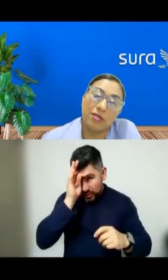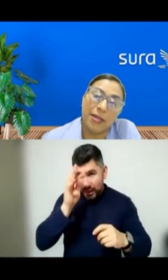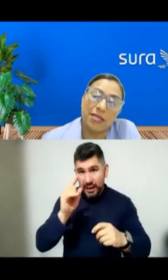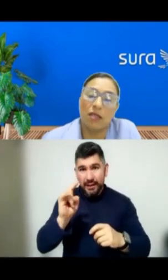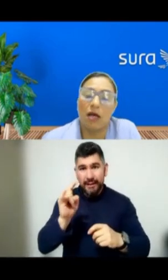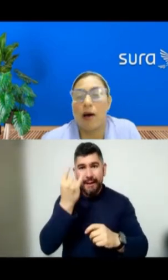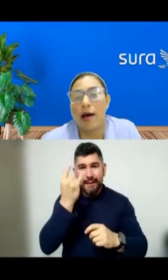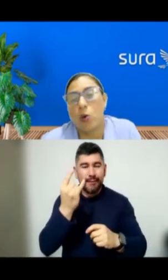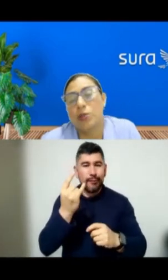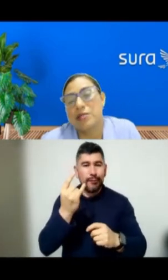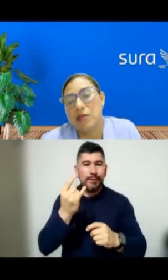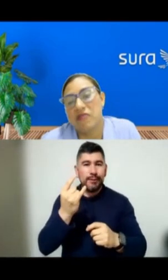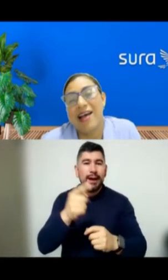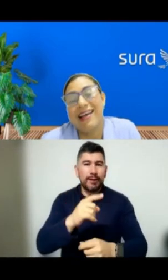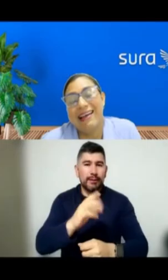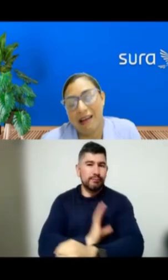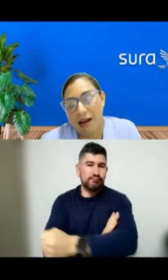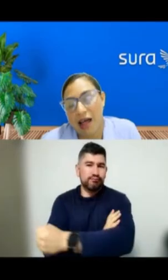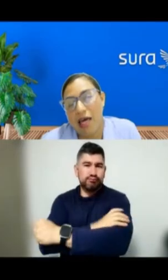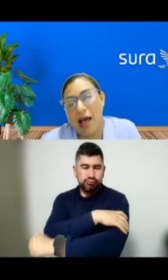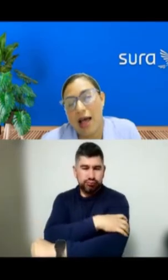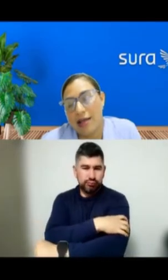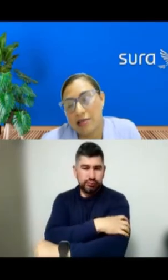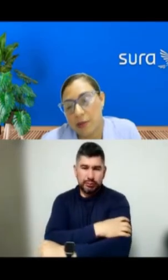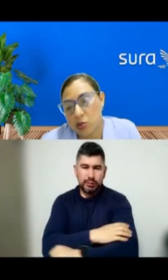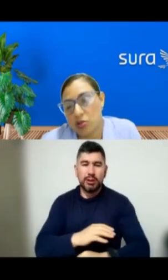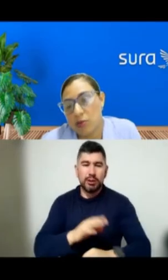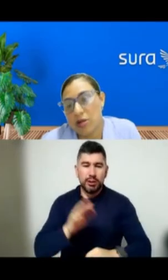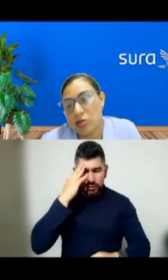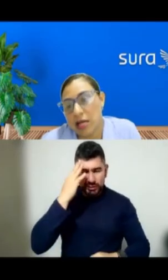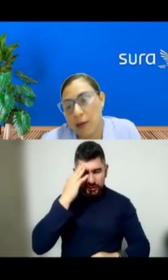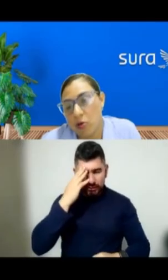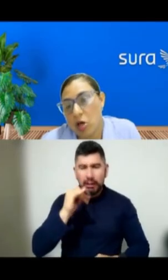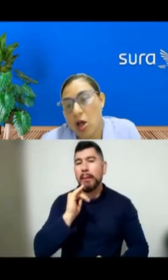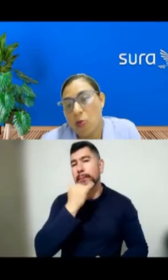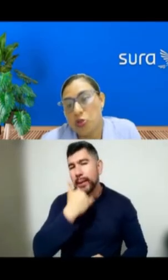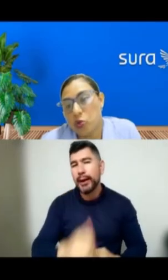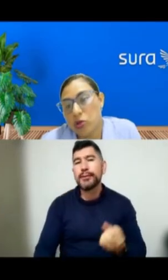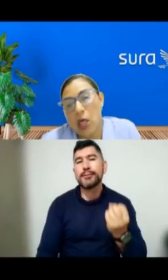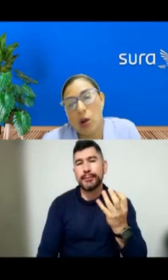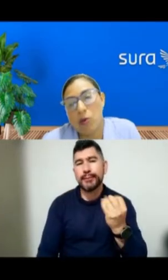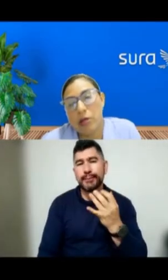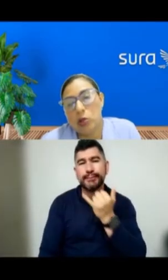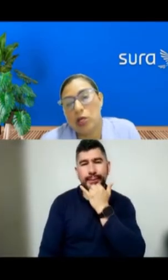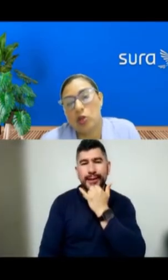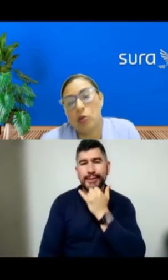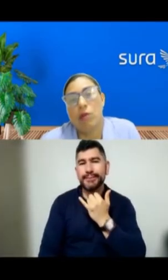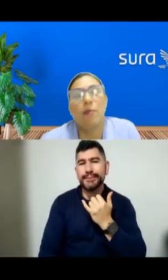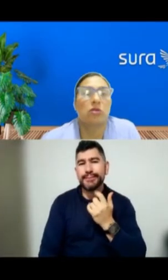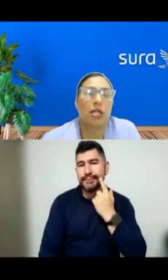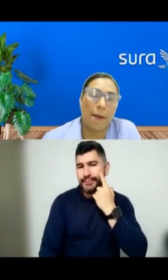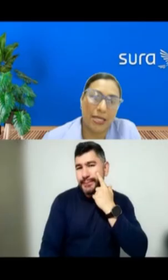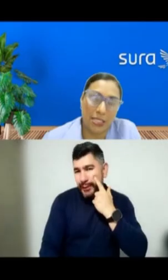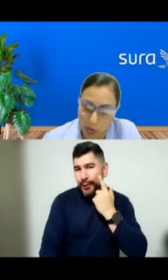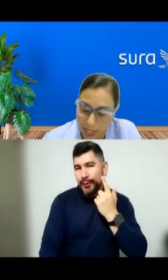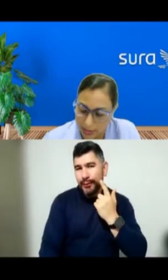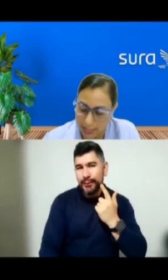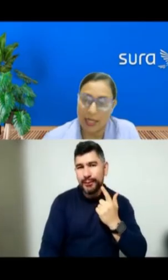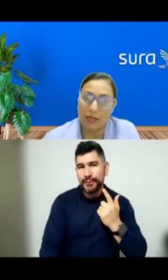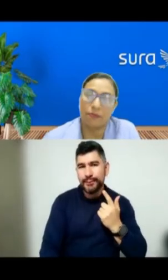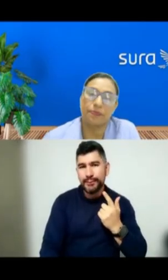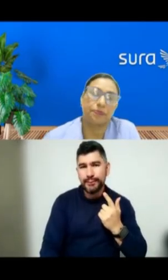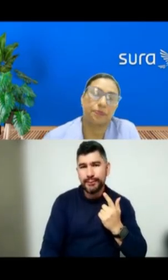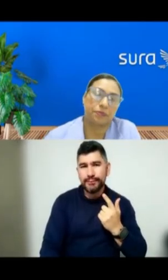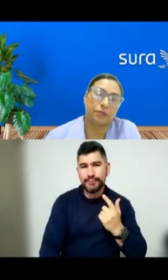y cuando entreguemos a ese paciente vamos a dar una cifra errada a esa persona. Entonces, por eso tengamos mucho cuidado al momento que tomemos la